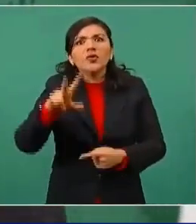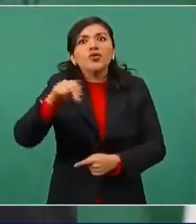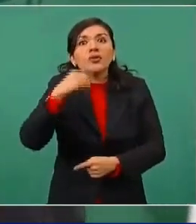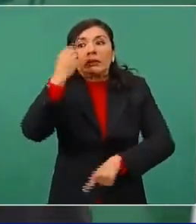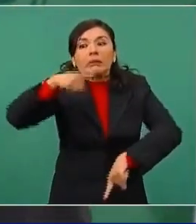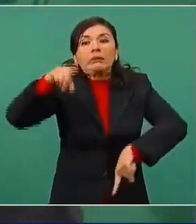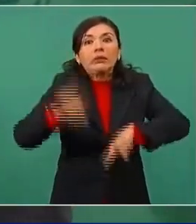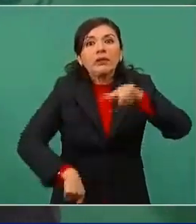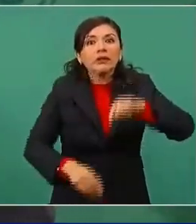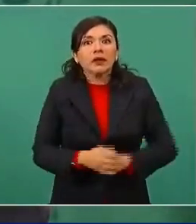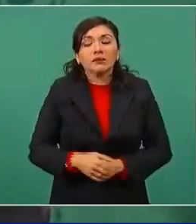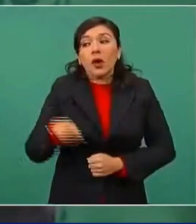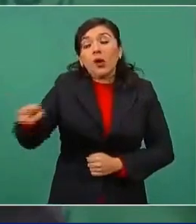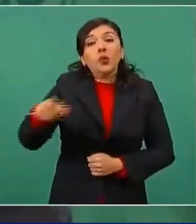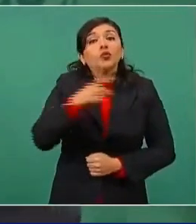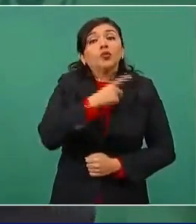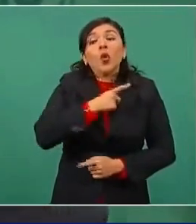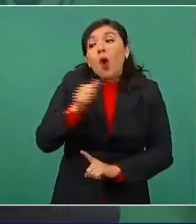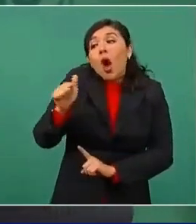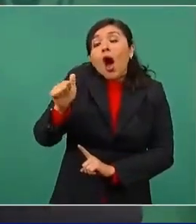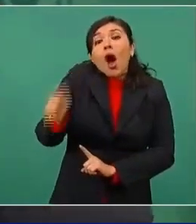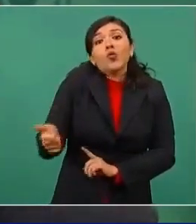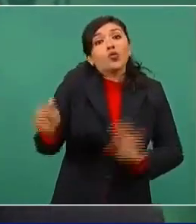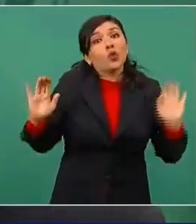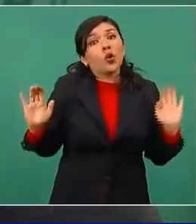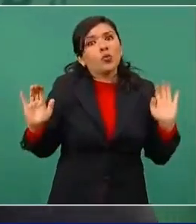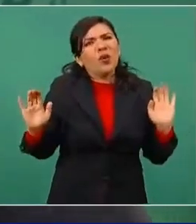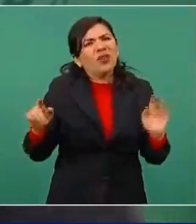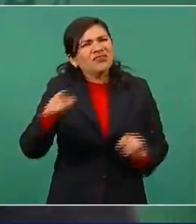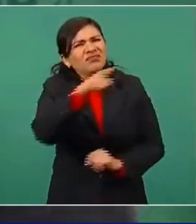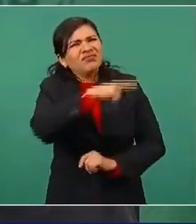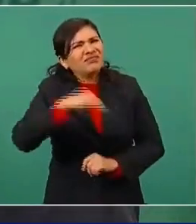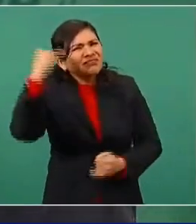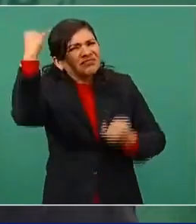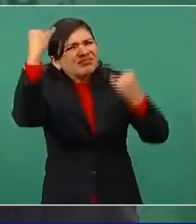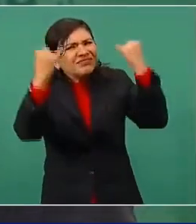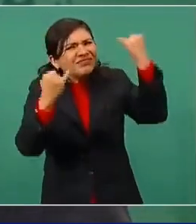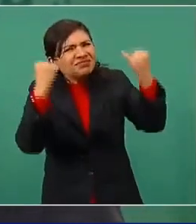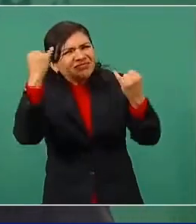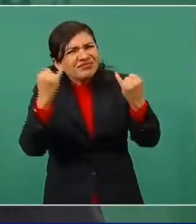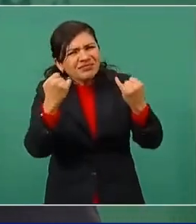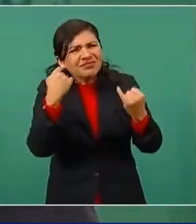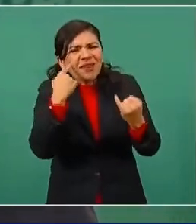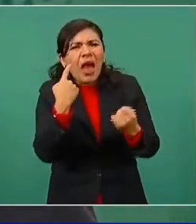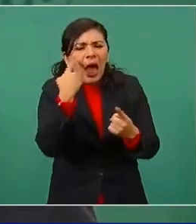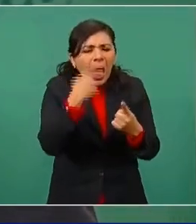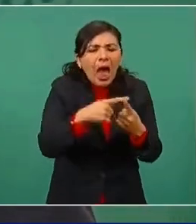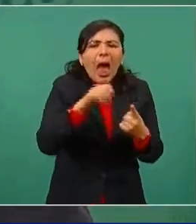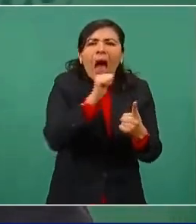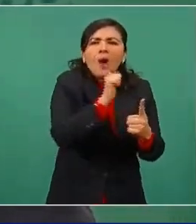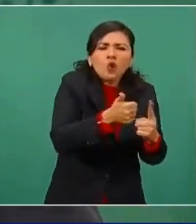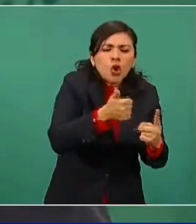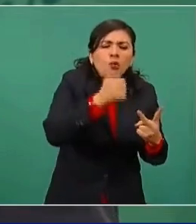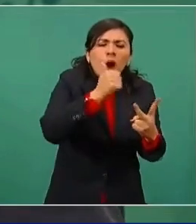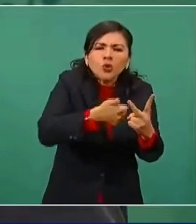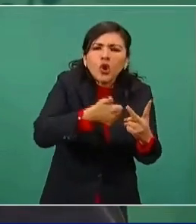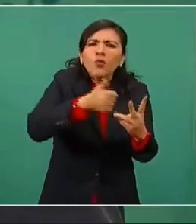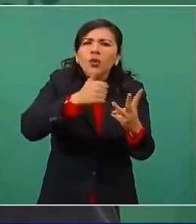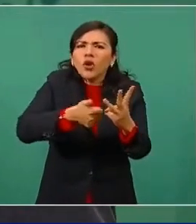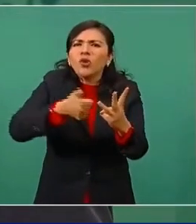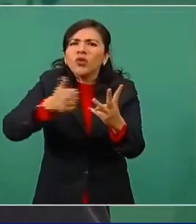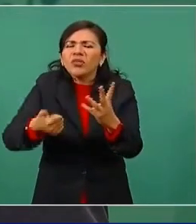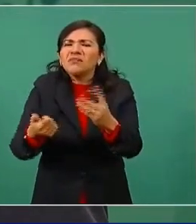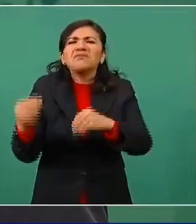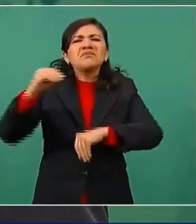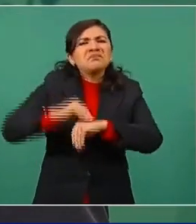sino que un organismo autónomo. ¿De dónde salieron todos estos organismos autónomos? ¿Por qué los crearon?